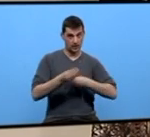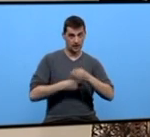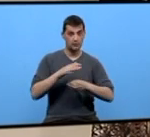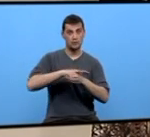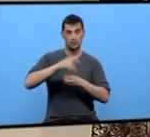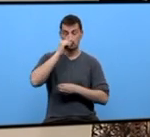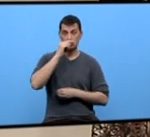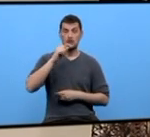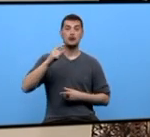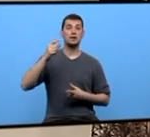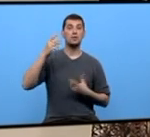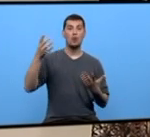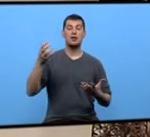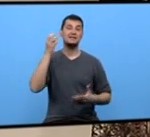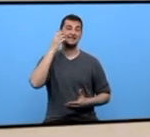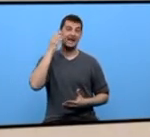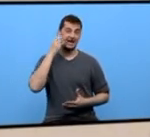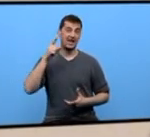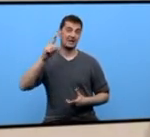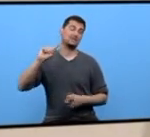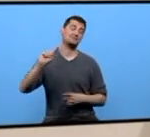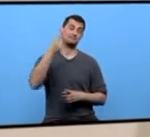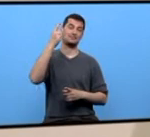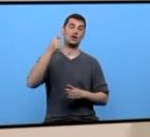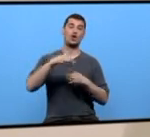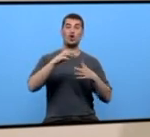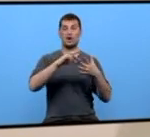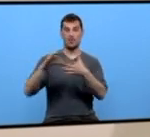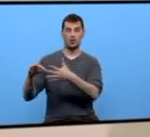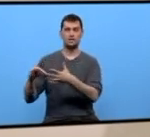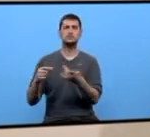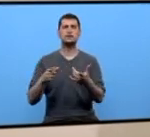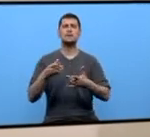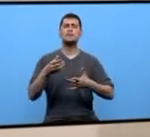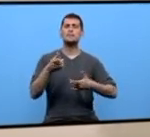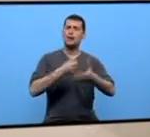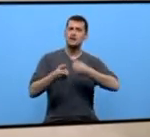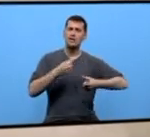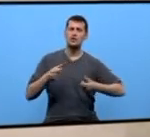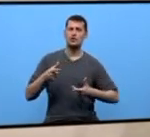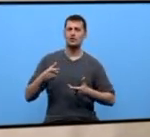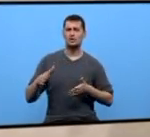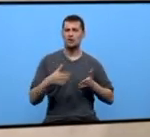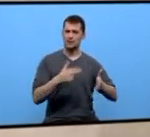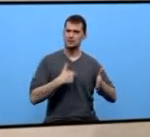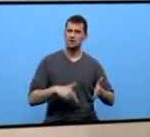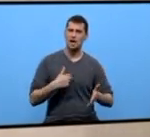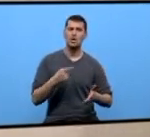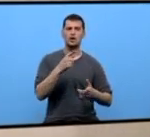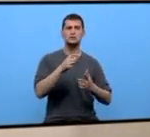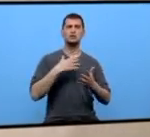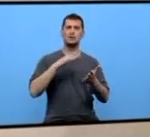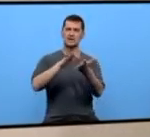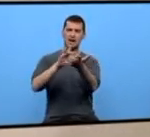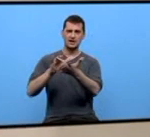pola Asociación de Palilleras de Sarria Camiño de Santiago. Palillando no camiño ten un carácter particularmente interactivo grazas ás